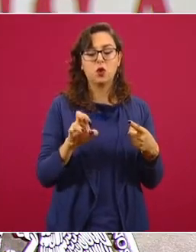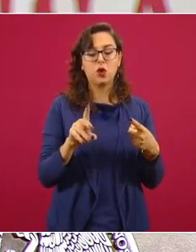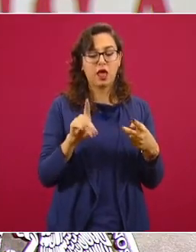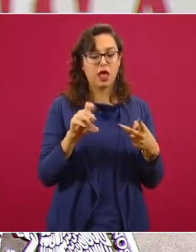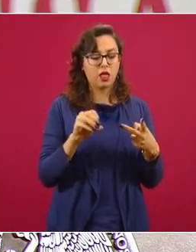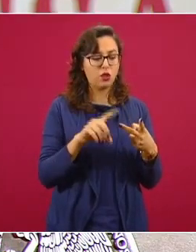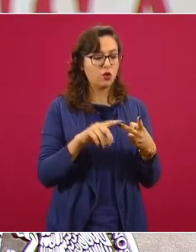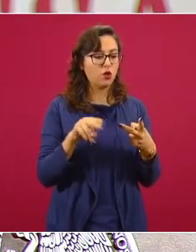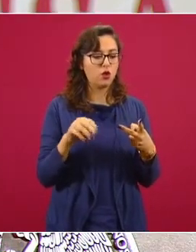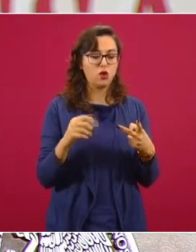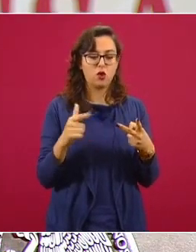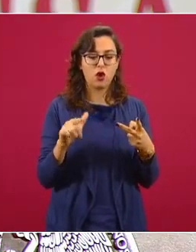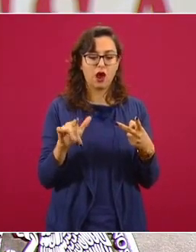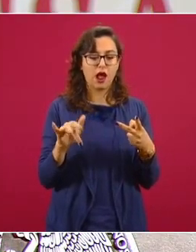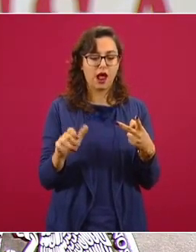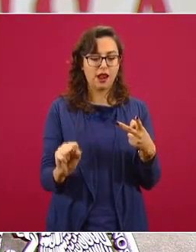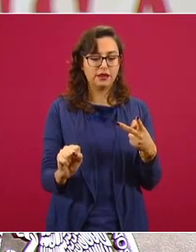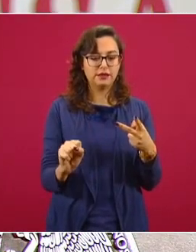Nogales.